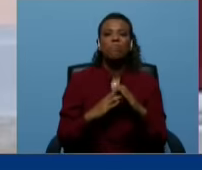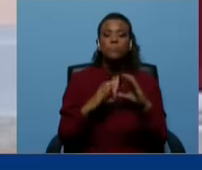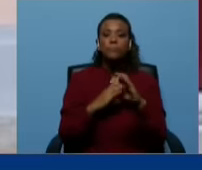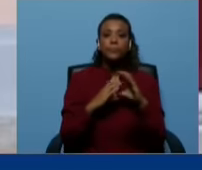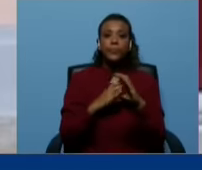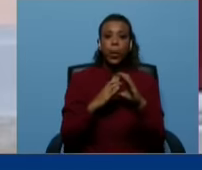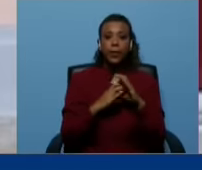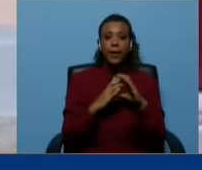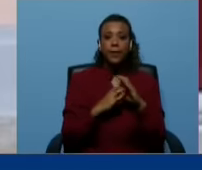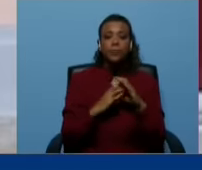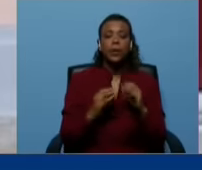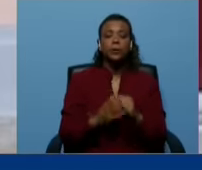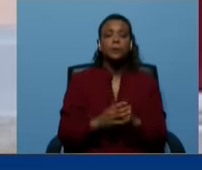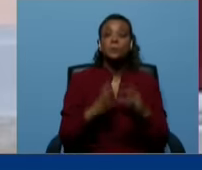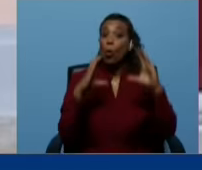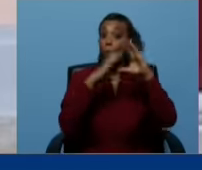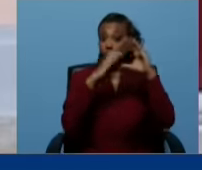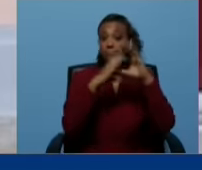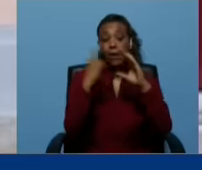puerta?